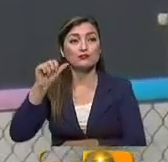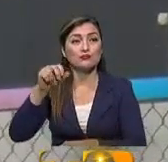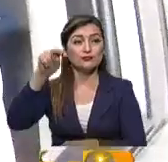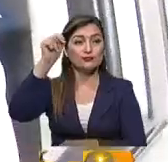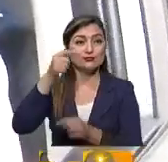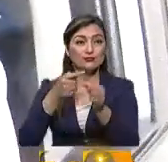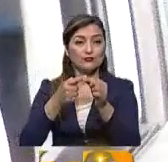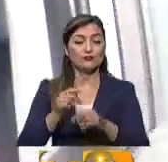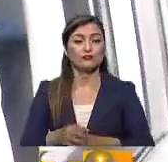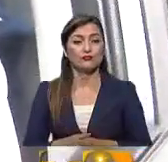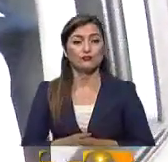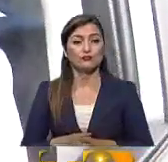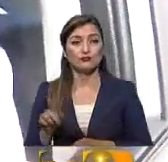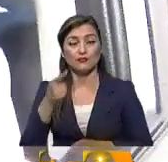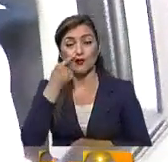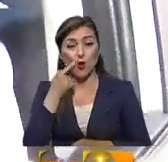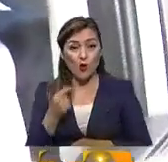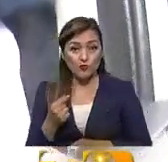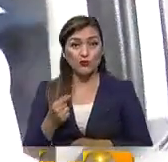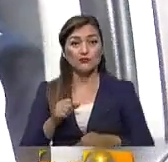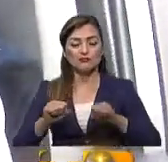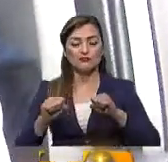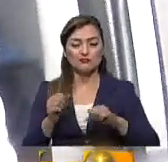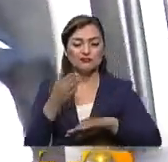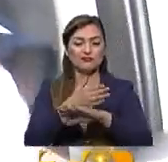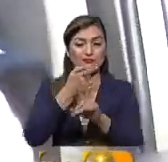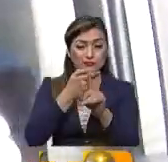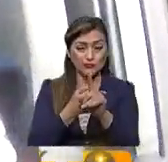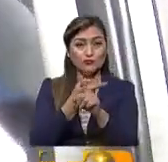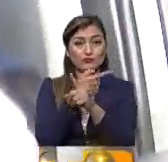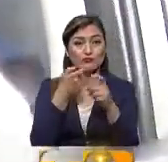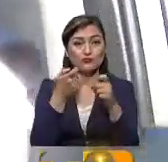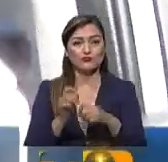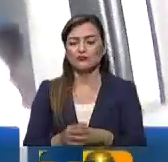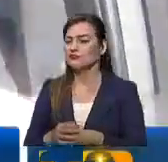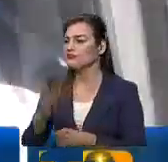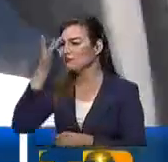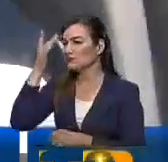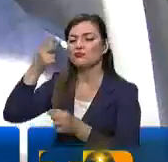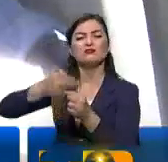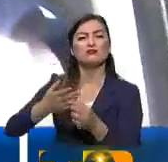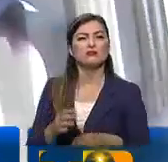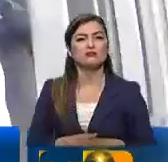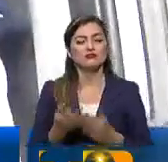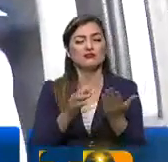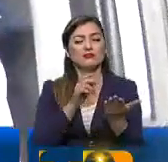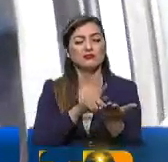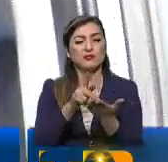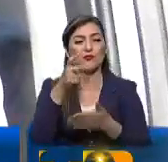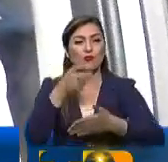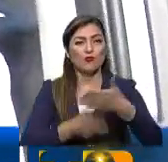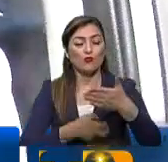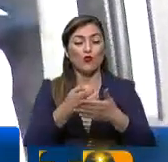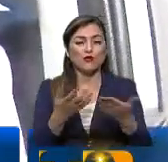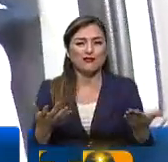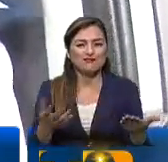de Quito. Entre ellos está este hombre, quien debió realizar el trámite en marzo. ¿Por qué no vino? Por falta de presupuesto. Se pagó ya la multa. Si es que no se cumple